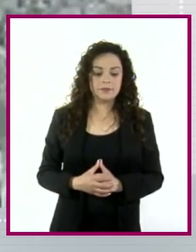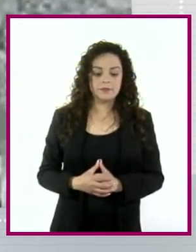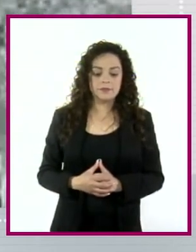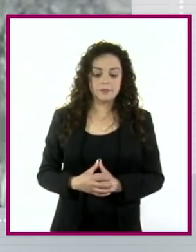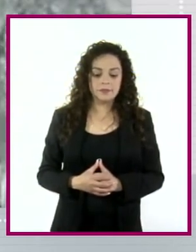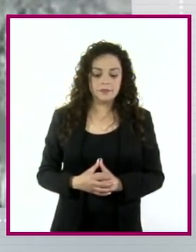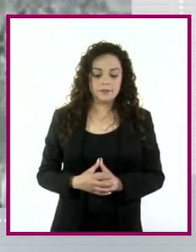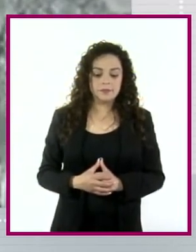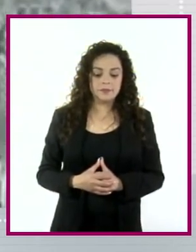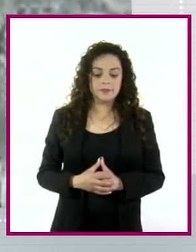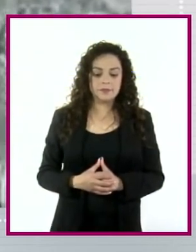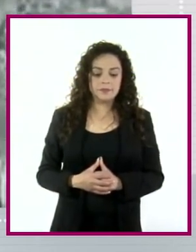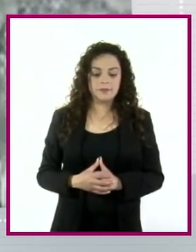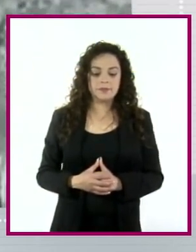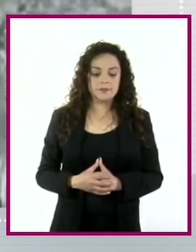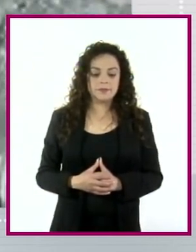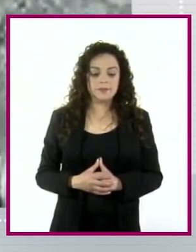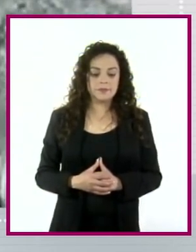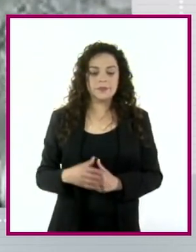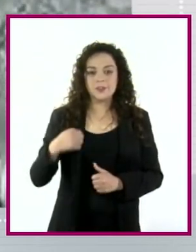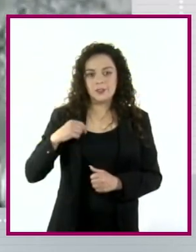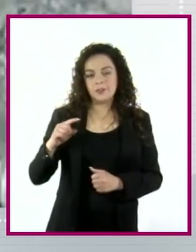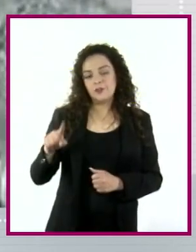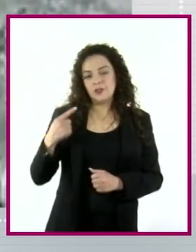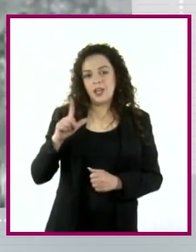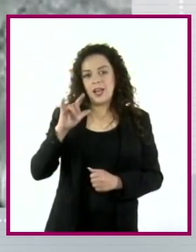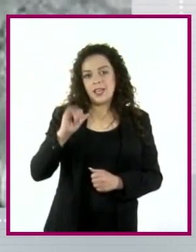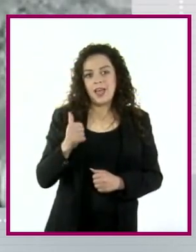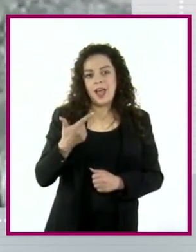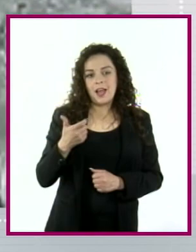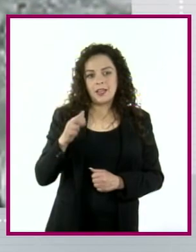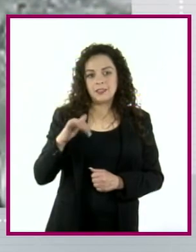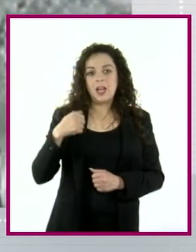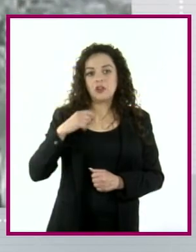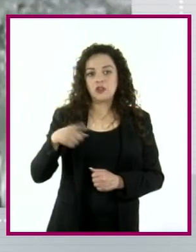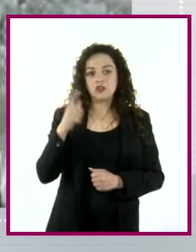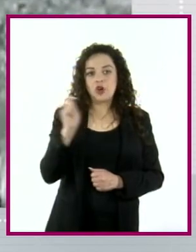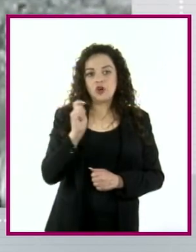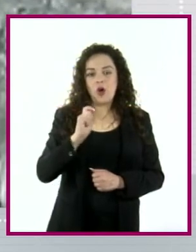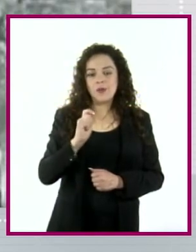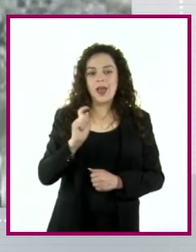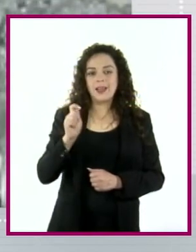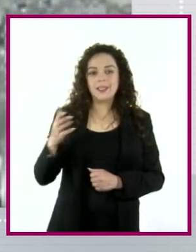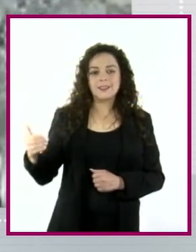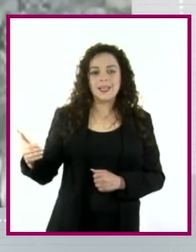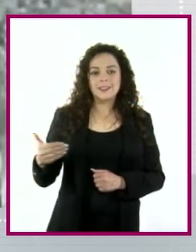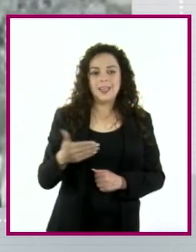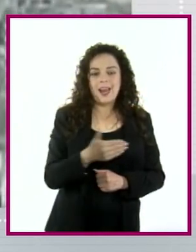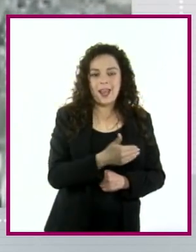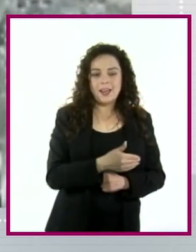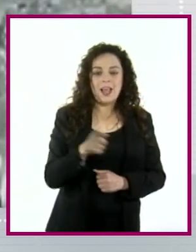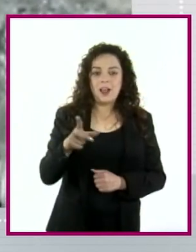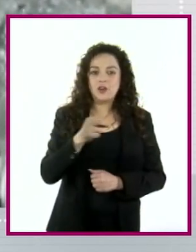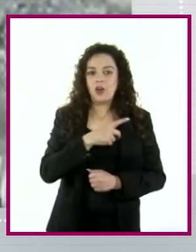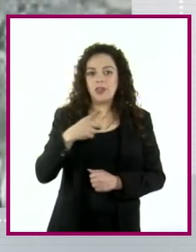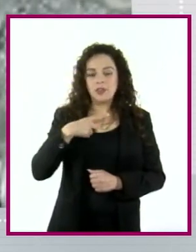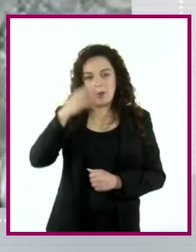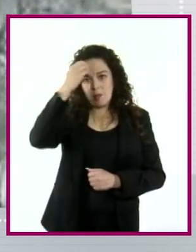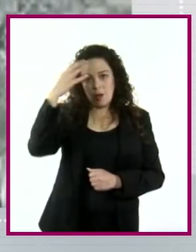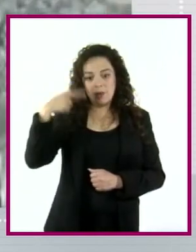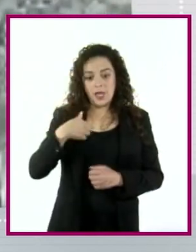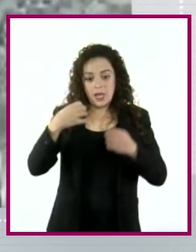dulce-cucarachita@. Y pues nada, soy Lía García, la novia sirena. No se olviden que aquí estoy